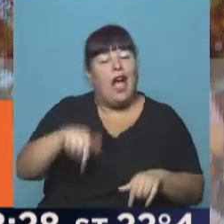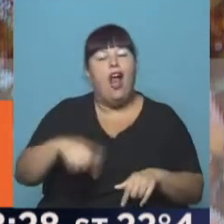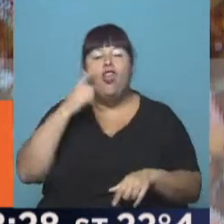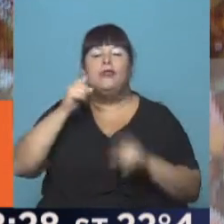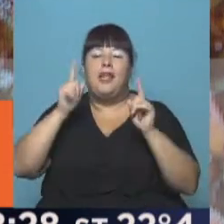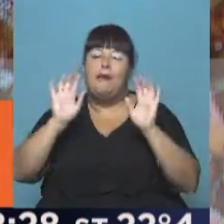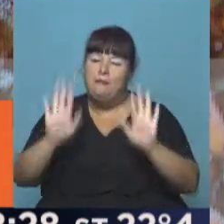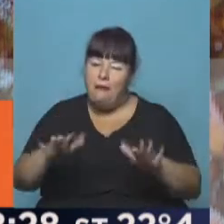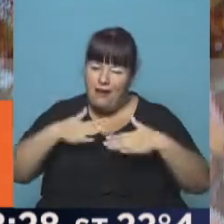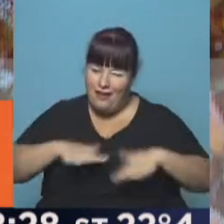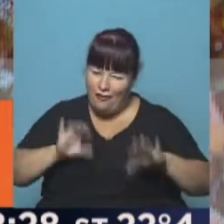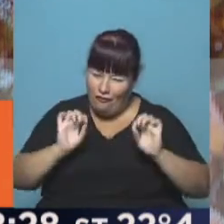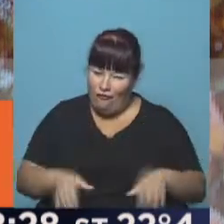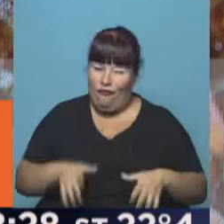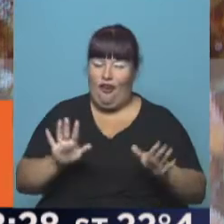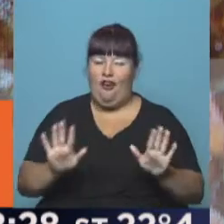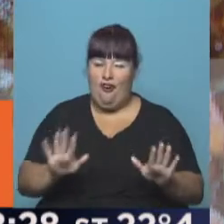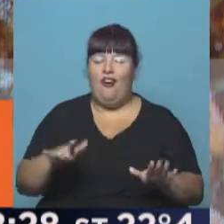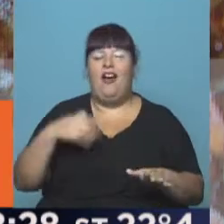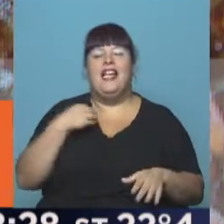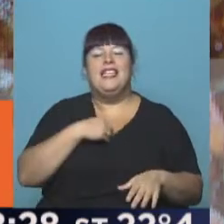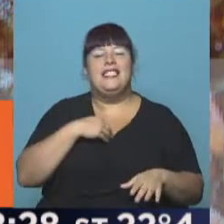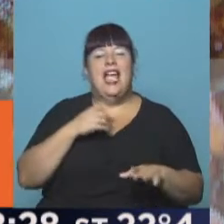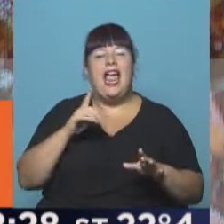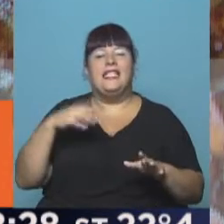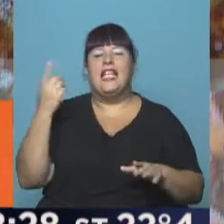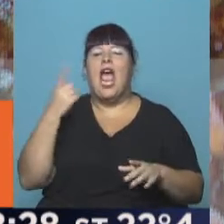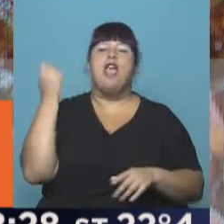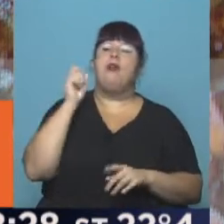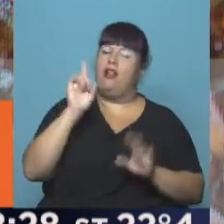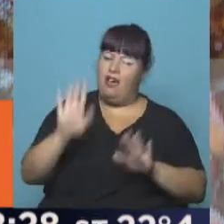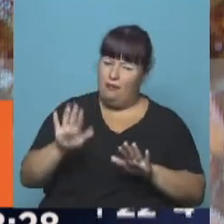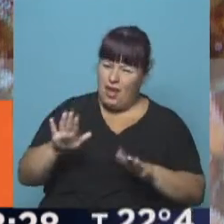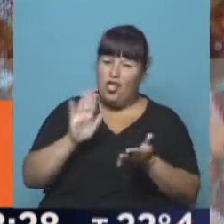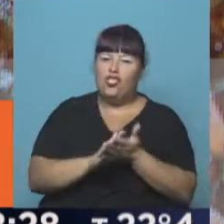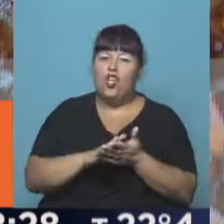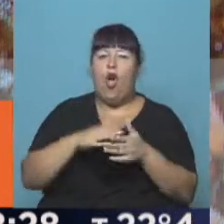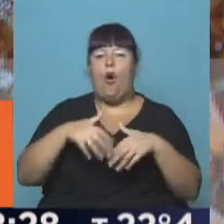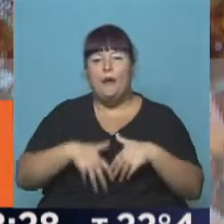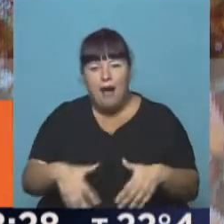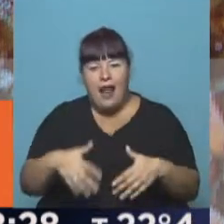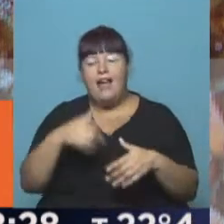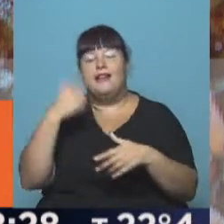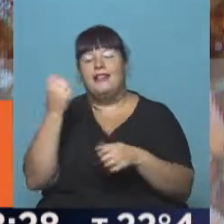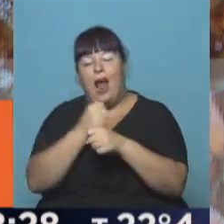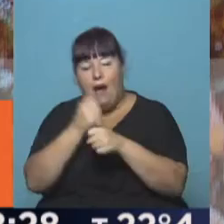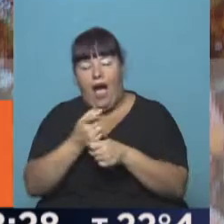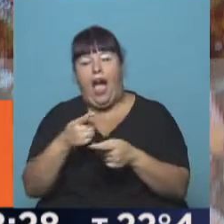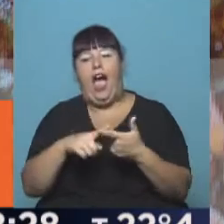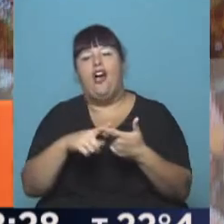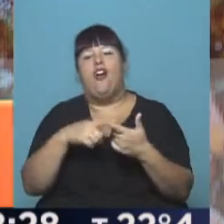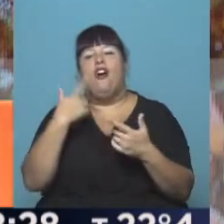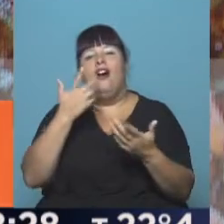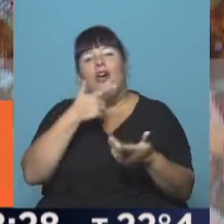varones aflojen, se sientan menos imprescindibles en la producción económica,